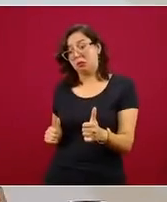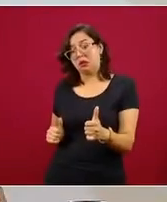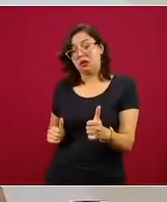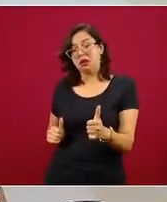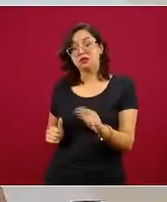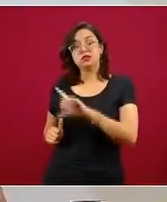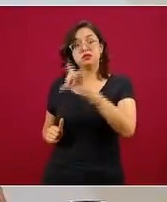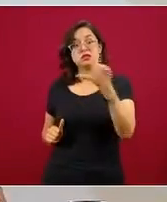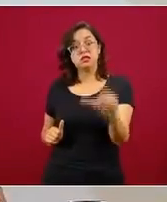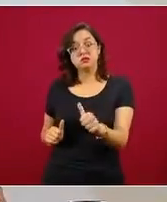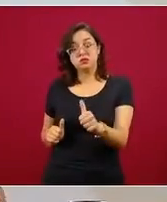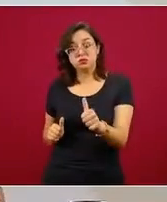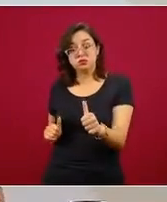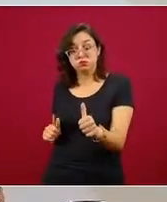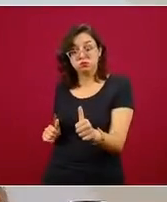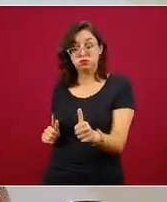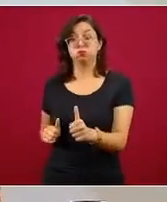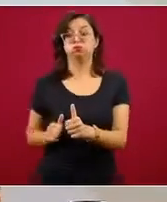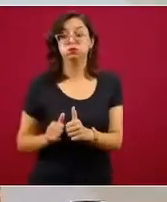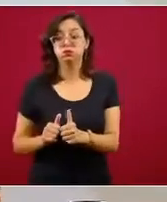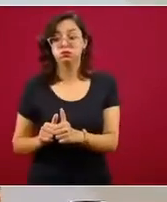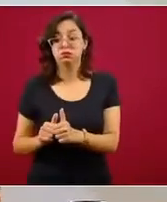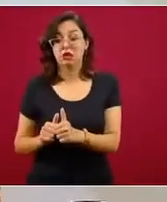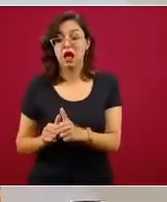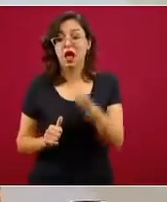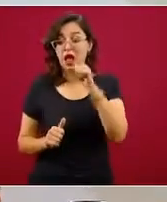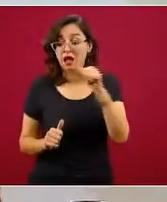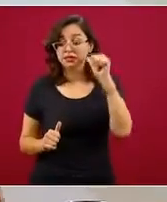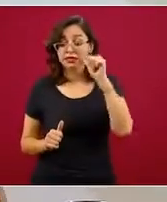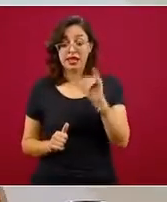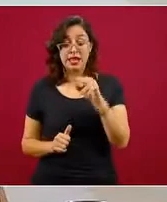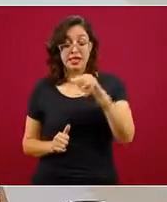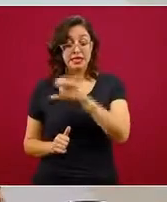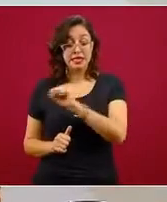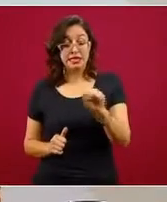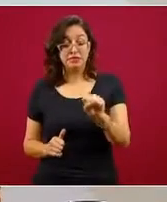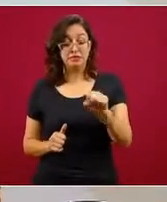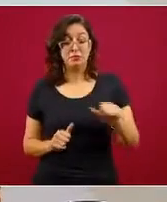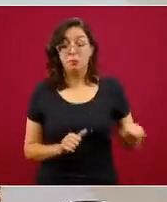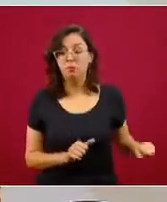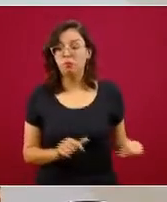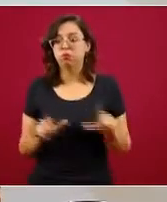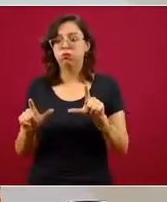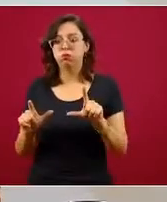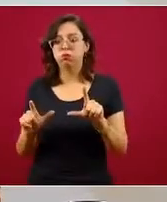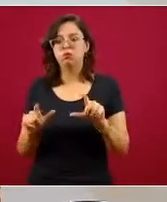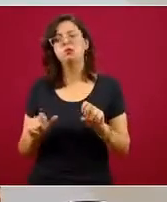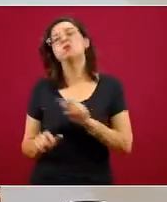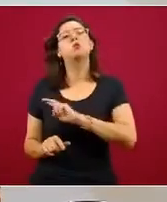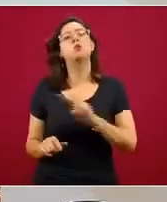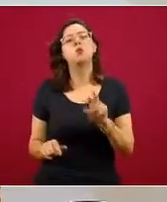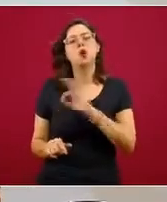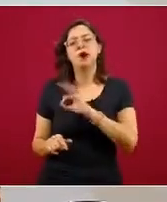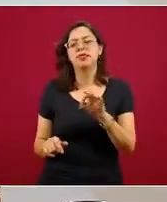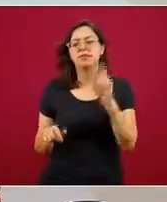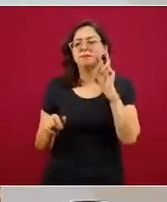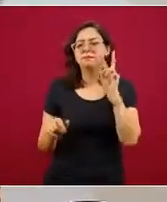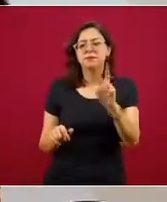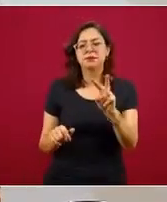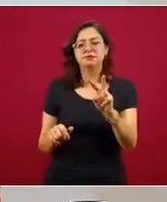nuestro colega, el doctor Borja del IMSS, presentó y explicó el proceso y se puede ver que las curvas